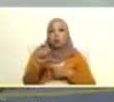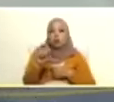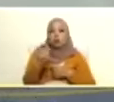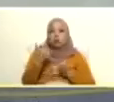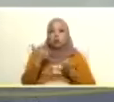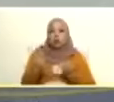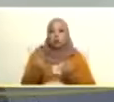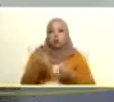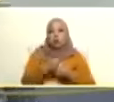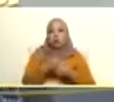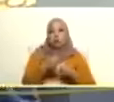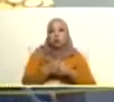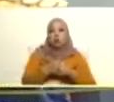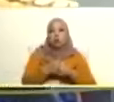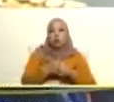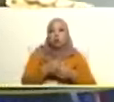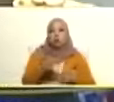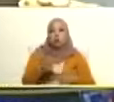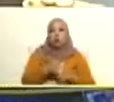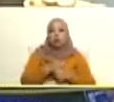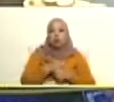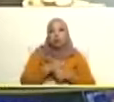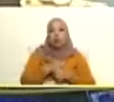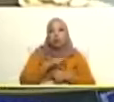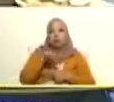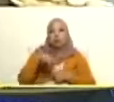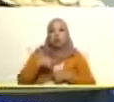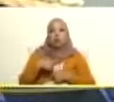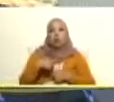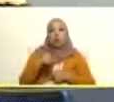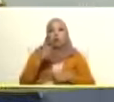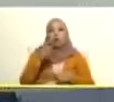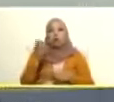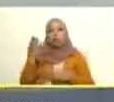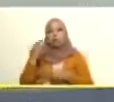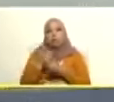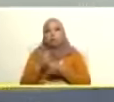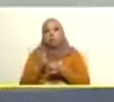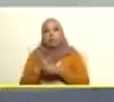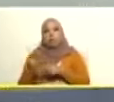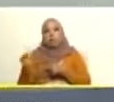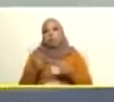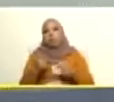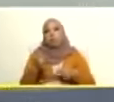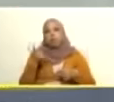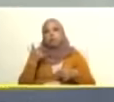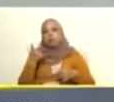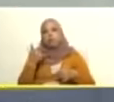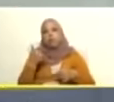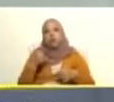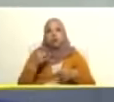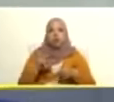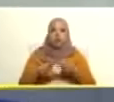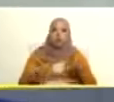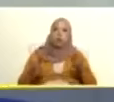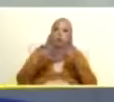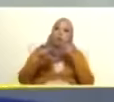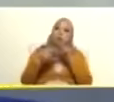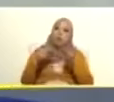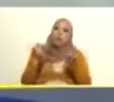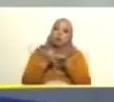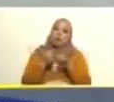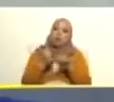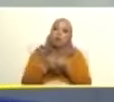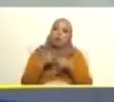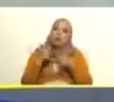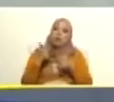retengamos, pues, como una contención, eso, pero nosotros no estamos allí, y estamos en una actitud de contención pasiva. Más